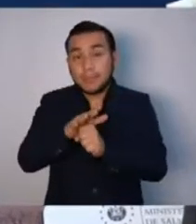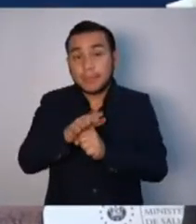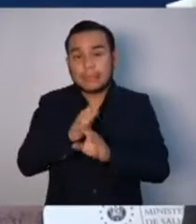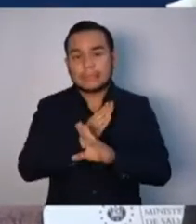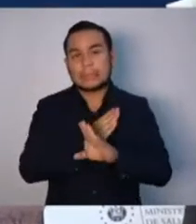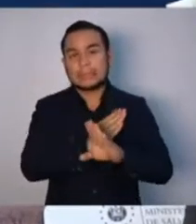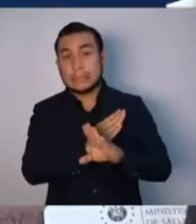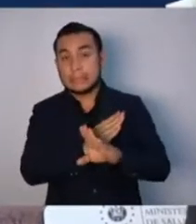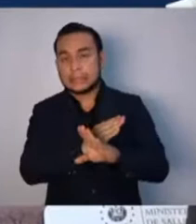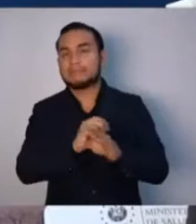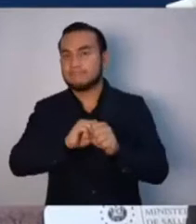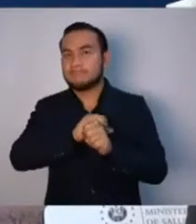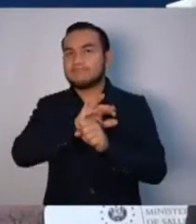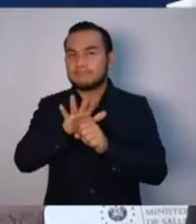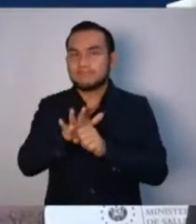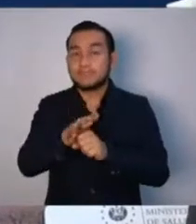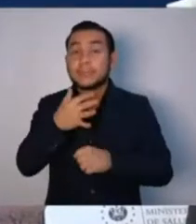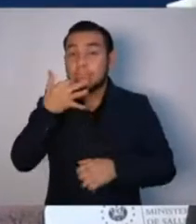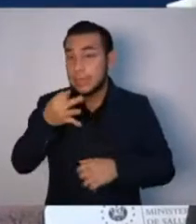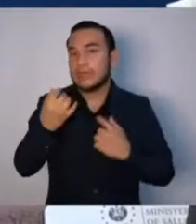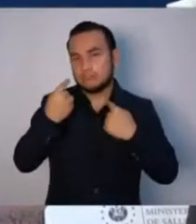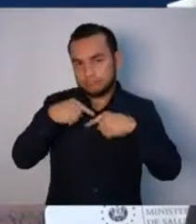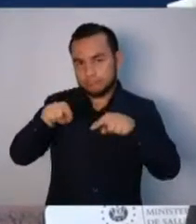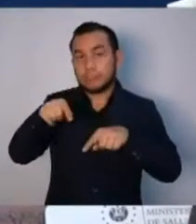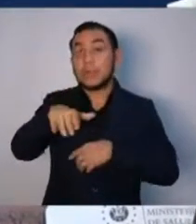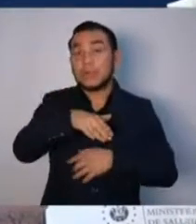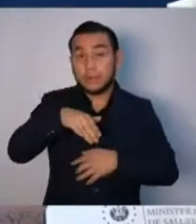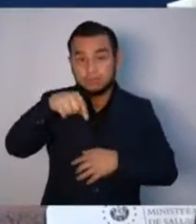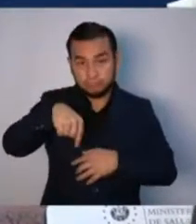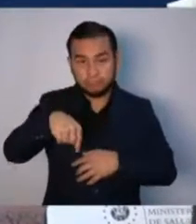contagiarnos del coi y 19 que todavía está acá